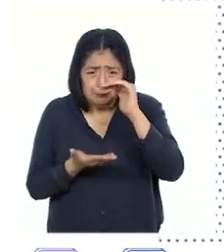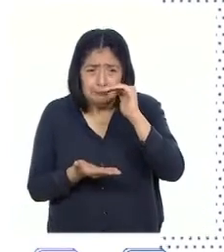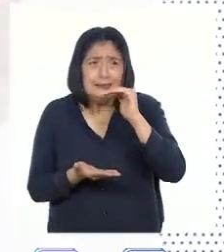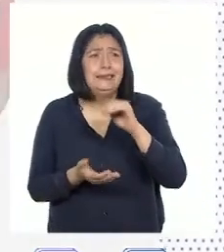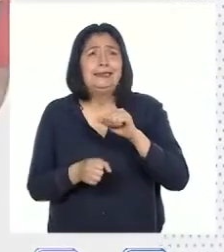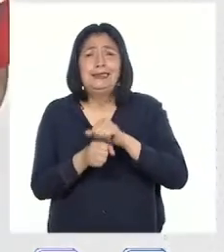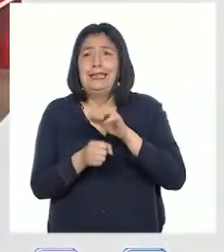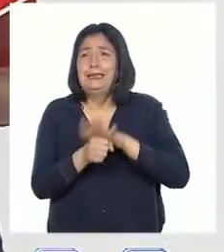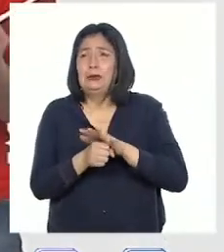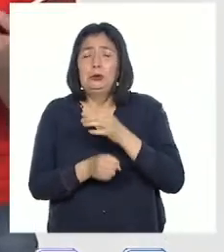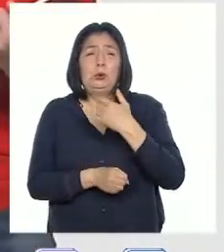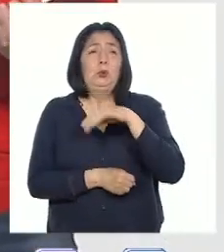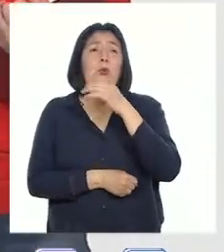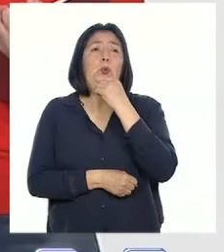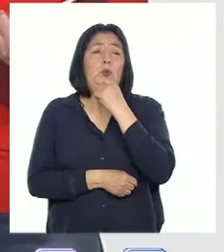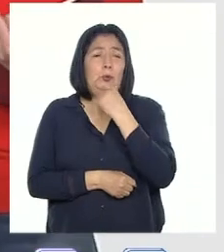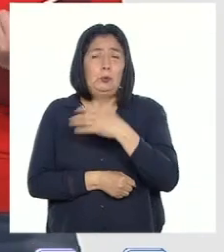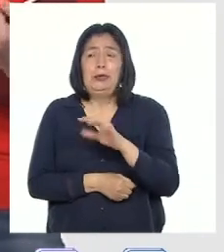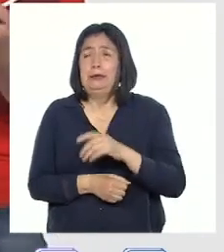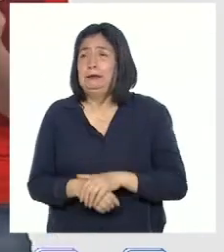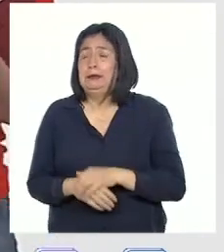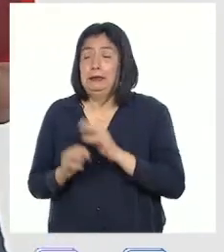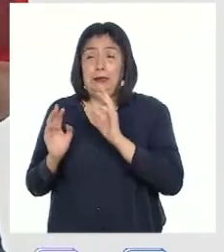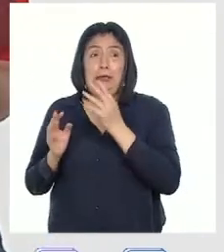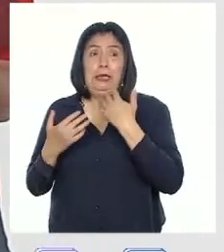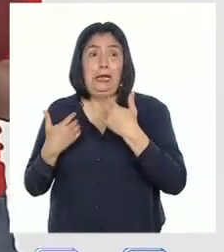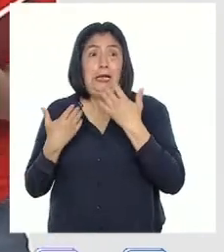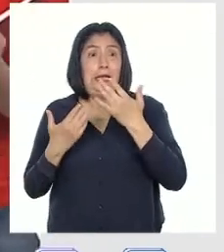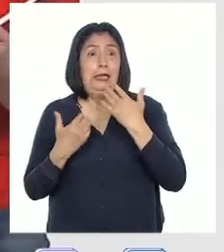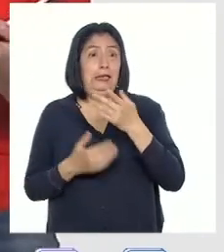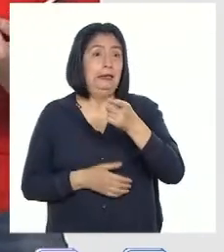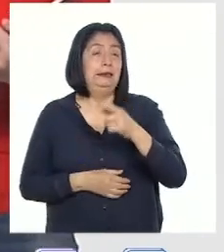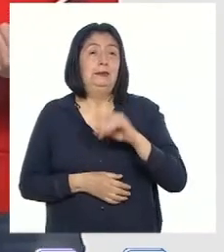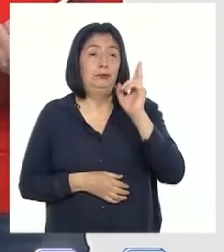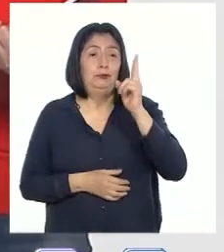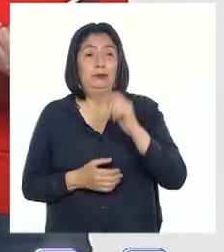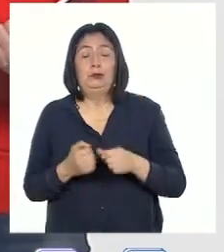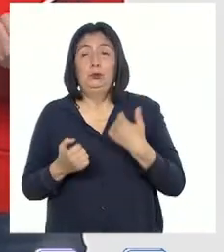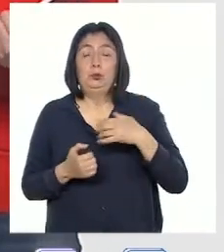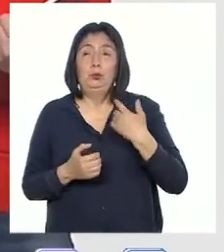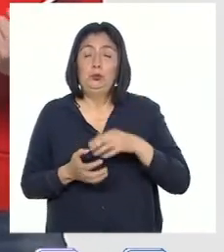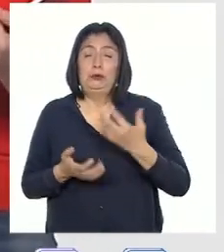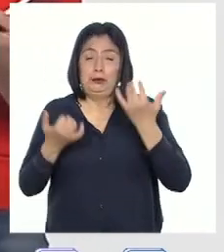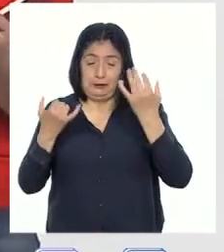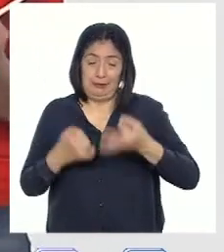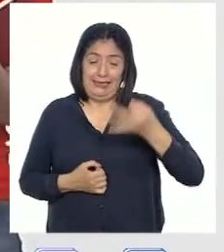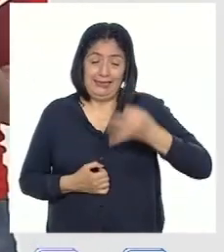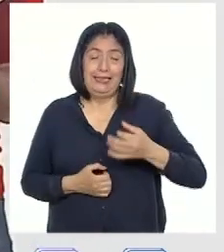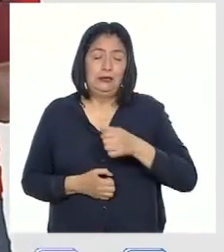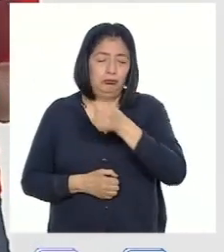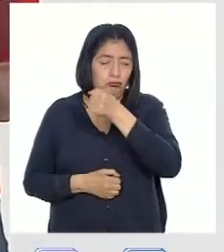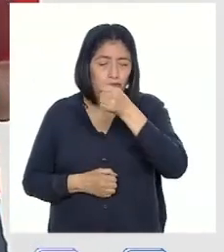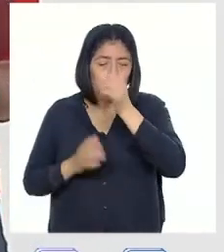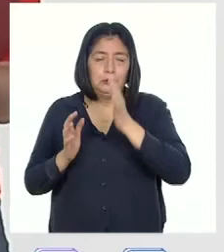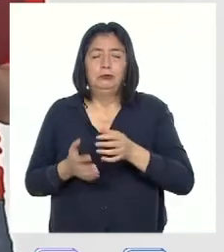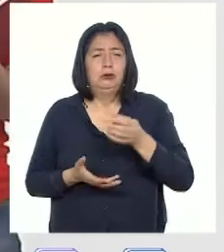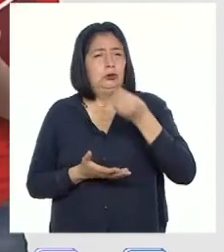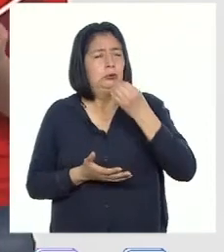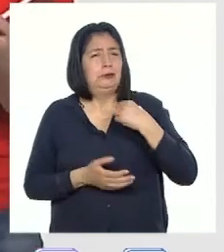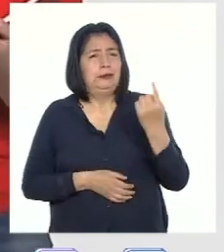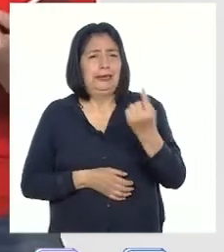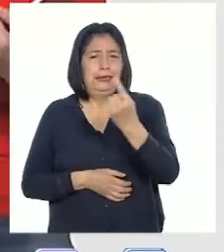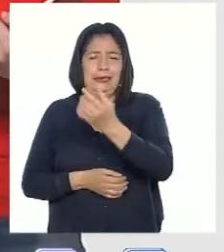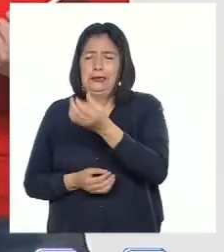de gaseosa. ¡Wow! Muchas gracias por esta actividad, profesor. Nos hemos convertido en verdaderos detectives nutricionales de